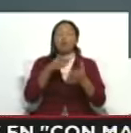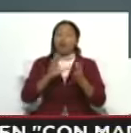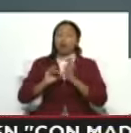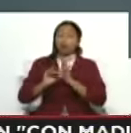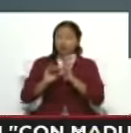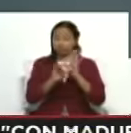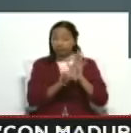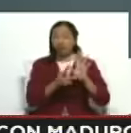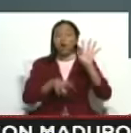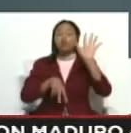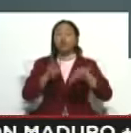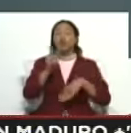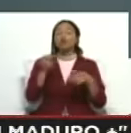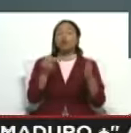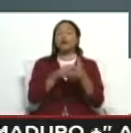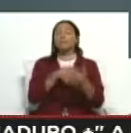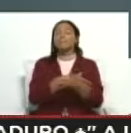a